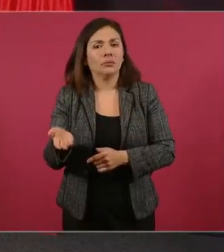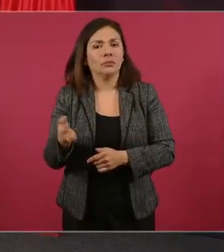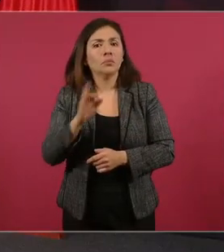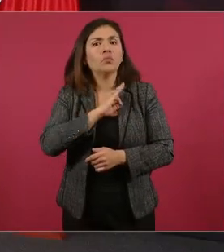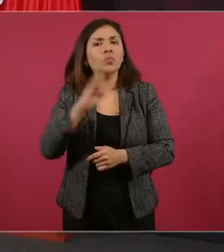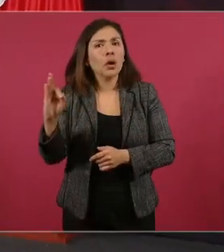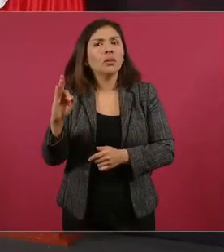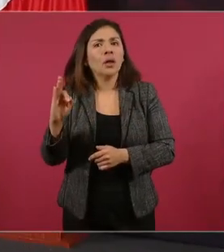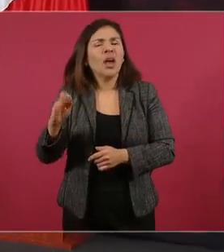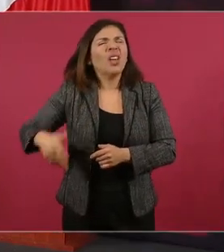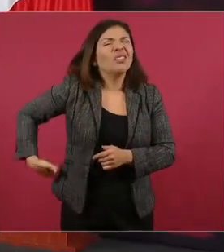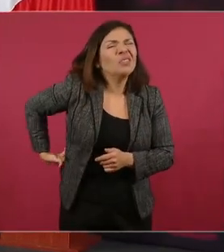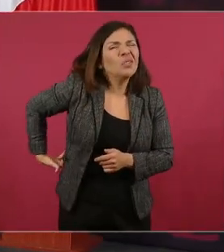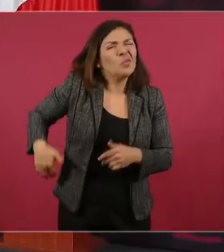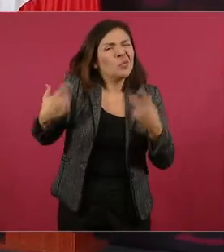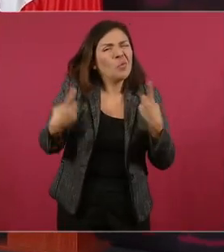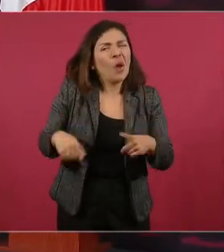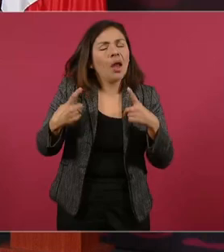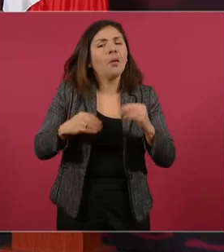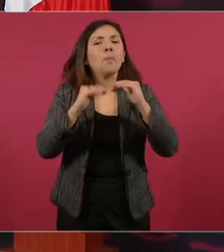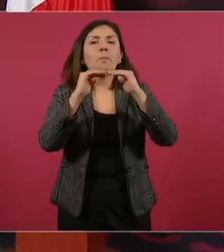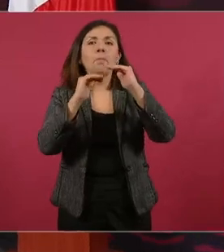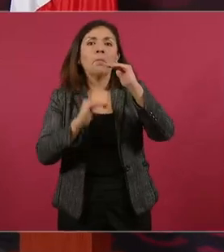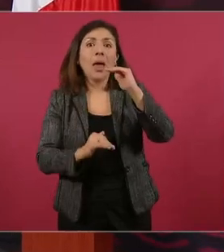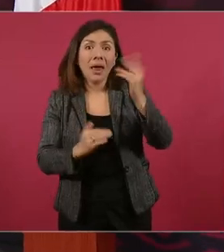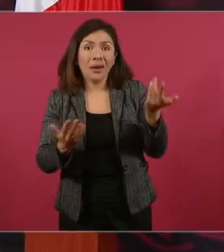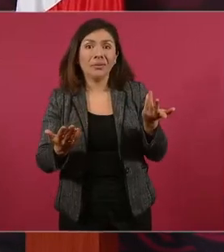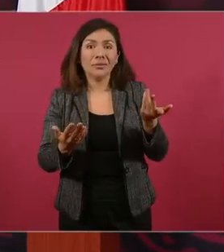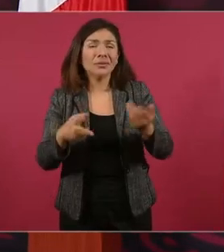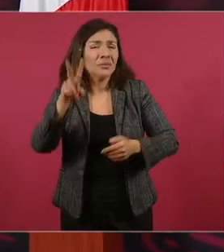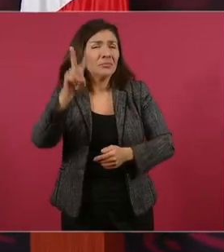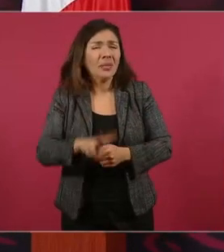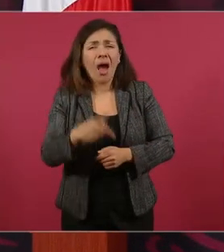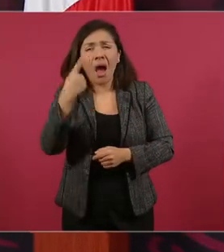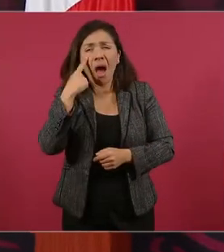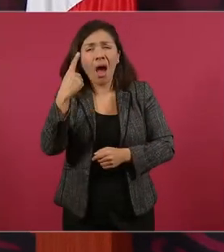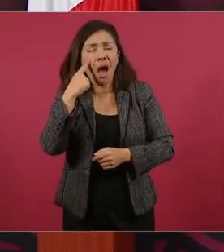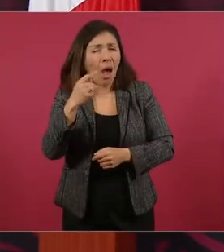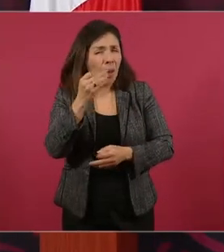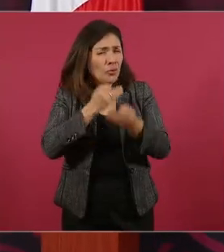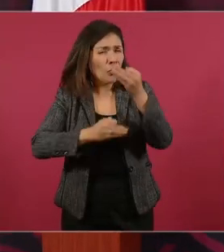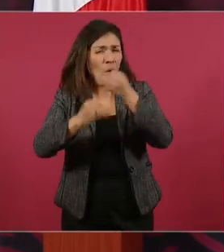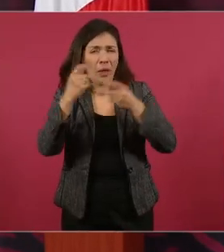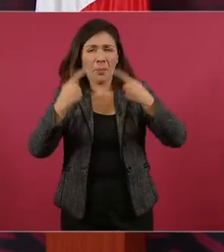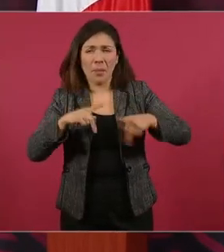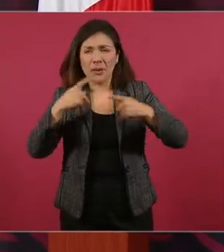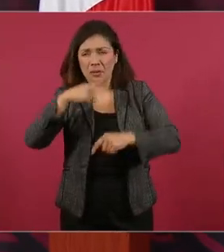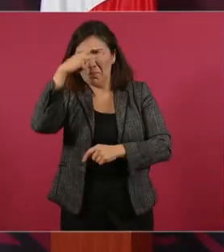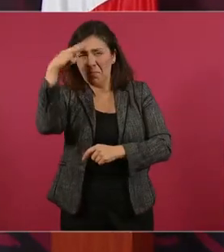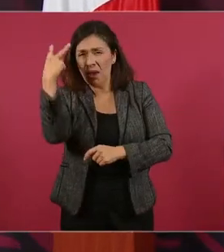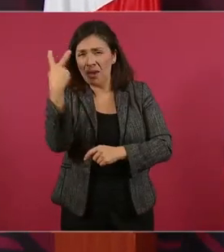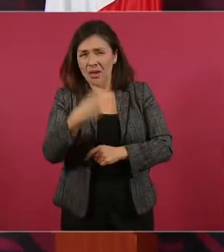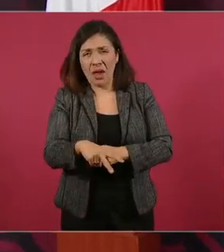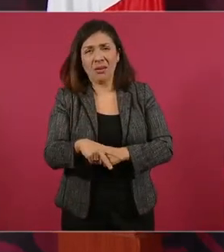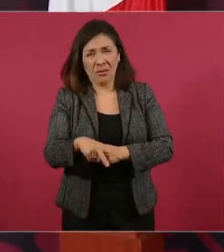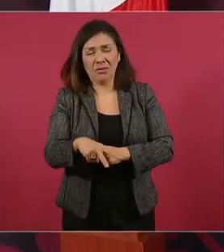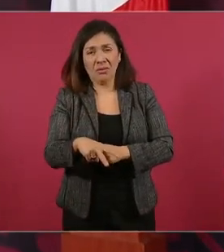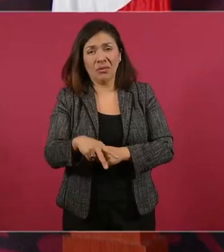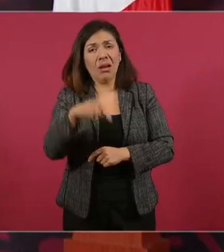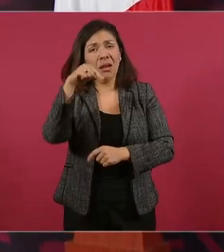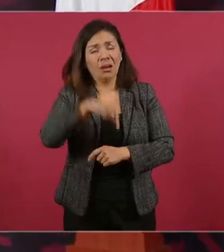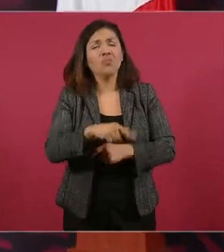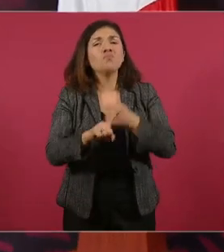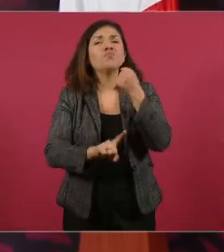Y a lo mejor te va a dejar de doler, porque todos los mexicanos, todos, yo creo que en el mundo, tenemos